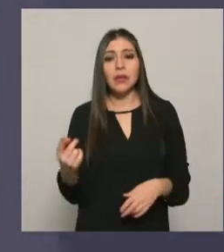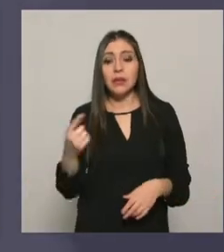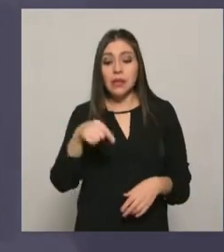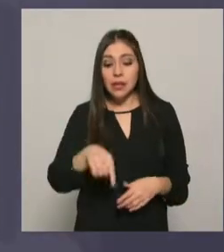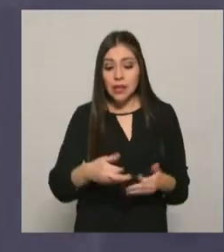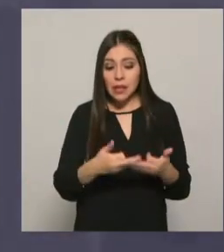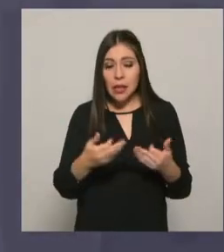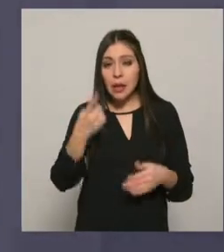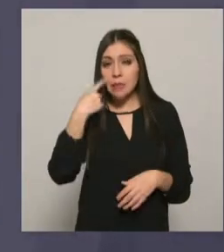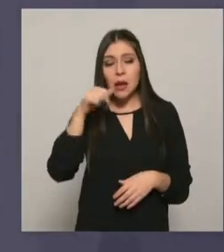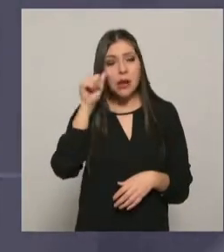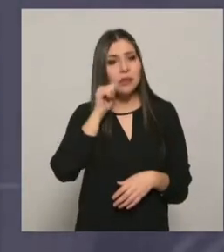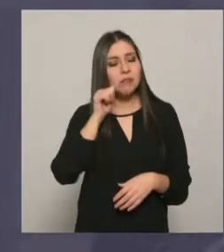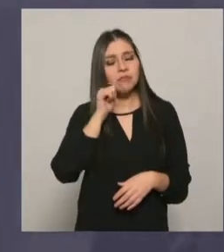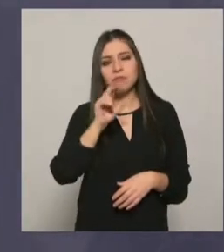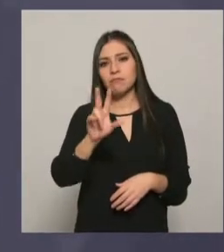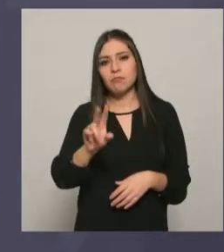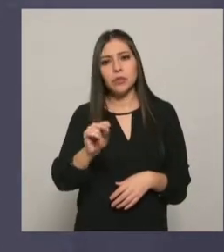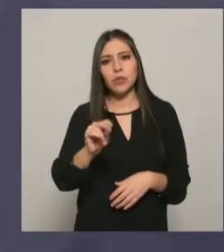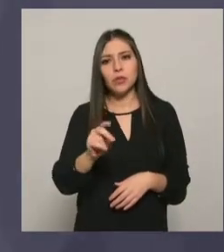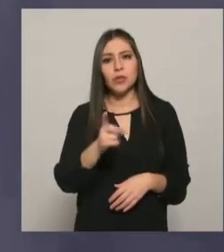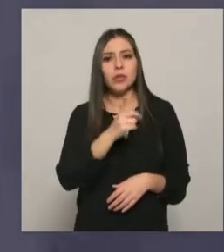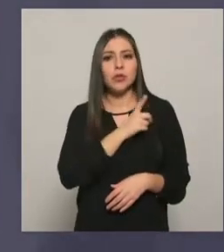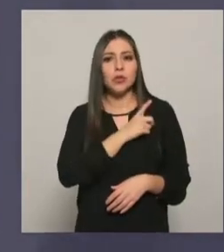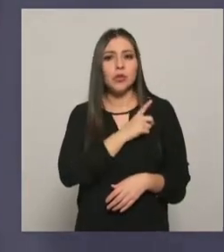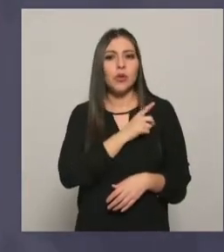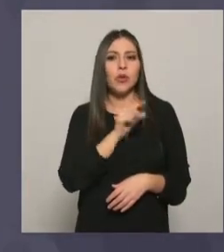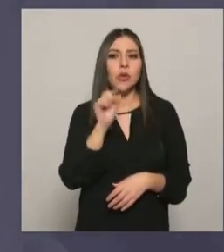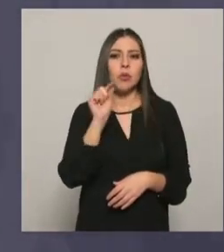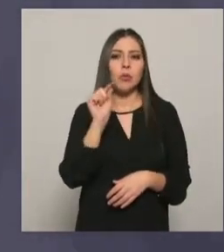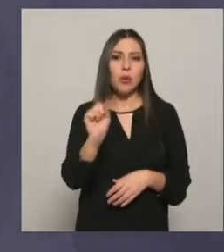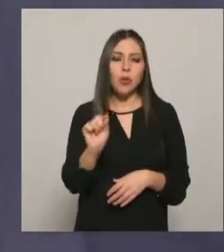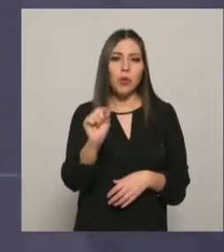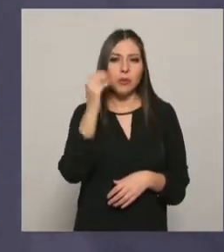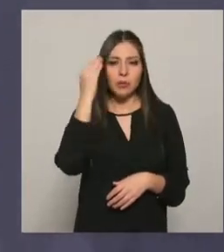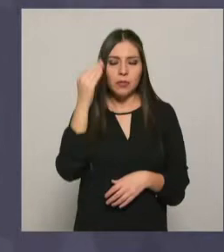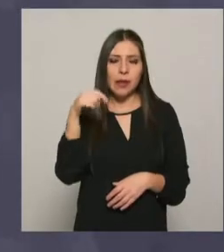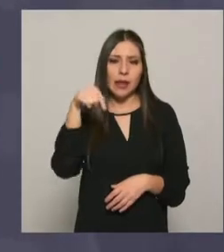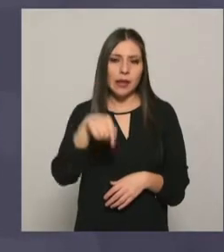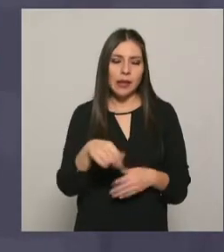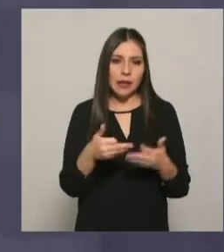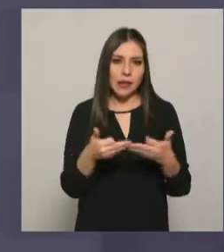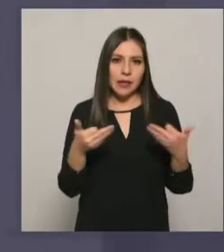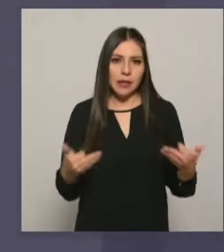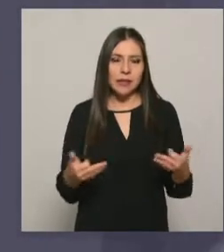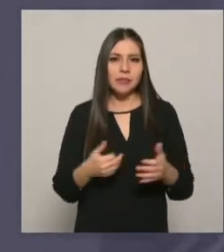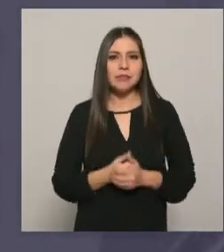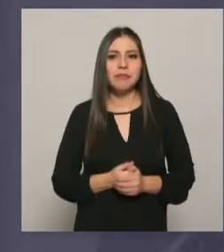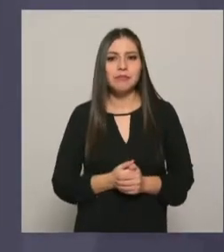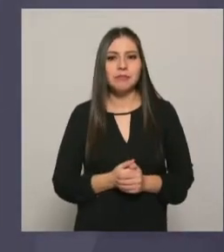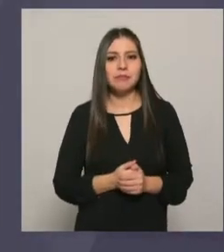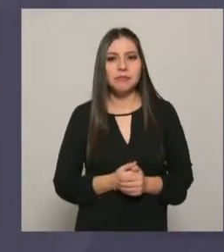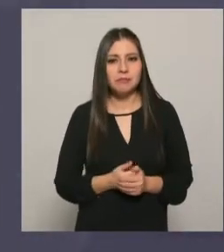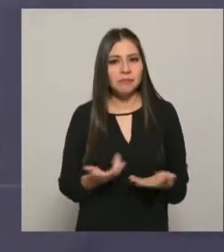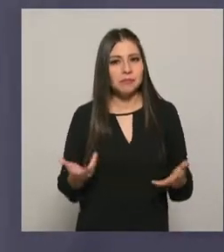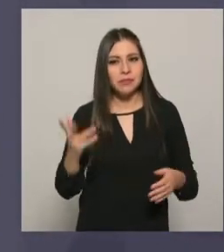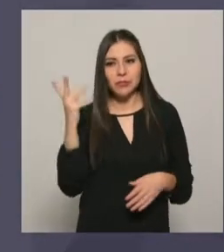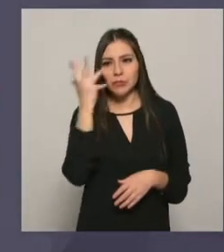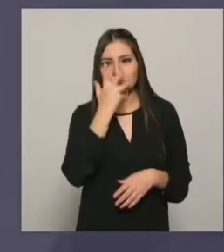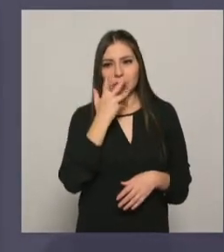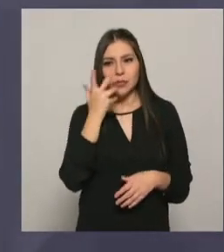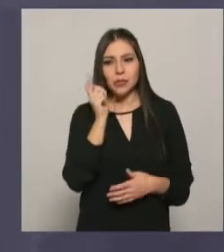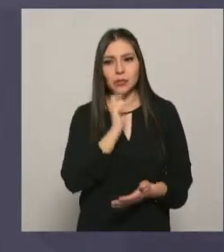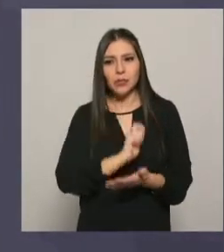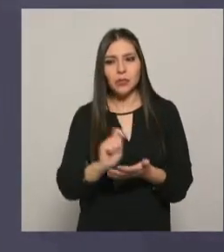tierra, solo un poco aquí. Qué hermoso poema del rey Netzahualcóyotl. Sin